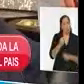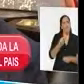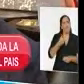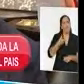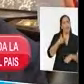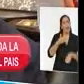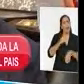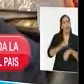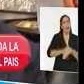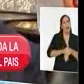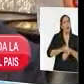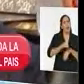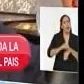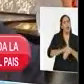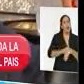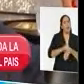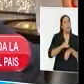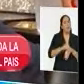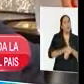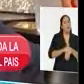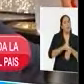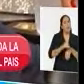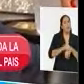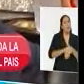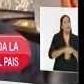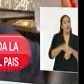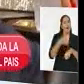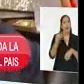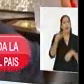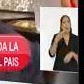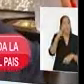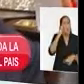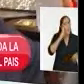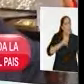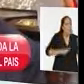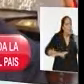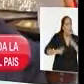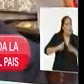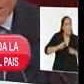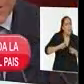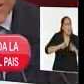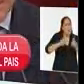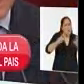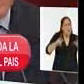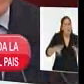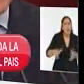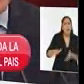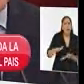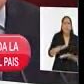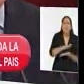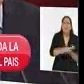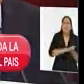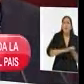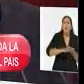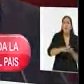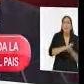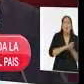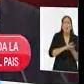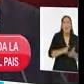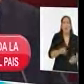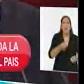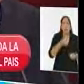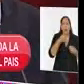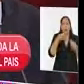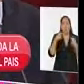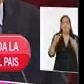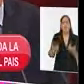toca gobernar a nosotros. Y así como eso en la educación. La educación no se discute de un día para el otro. Alguna vez hay que empezar a